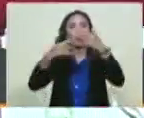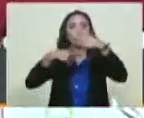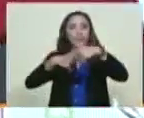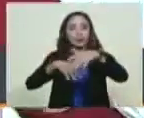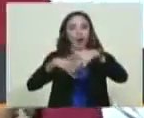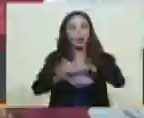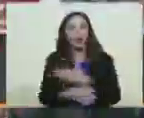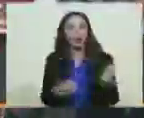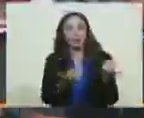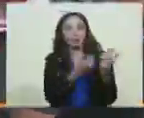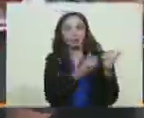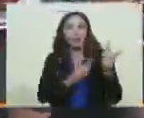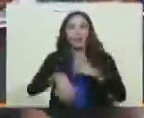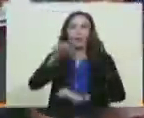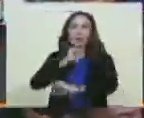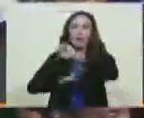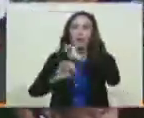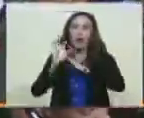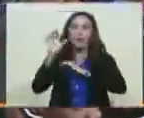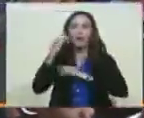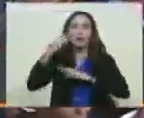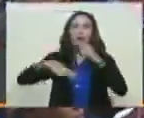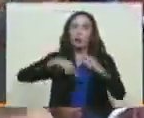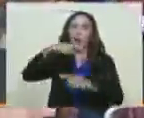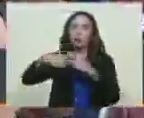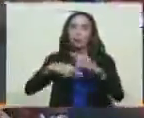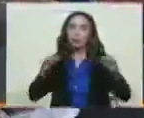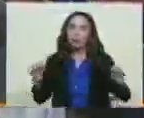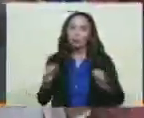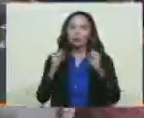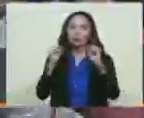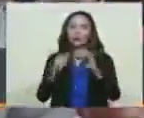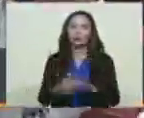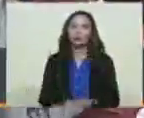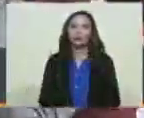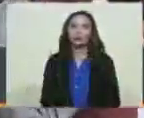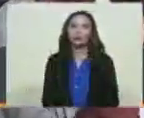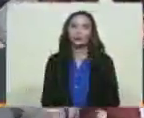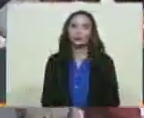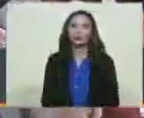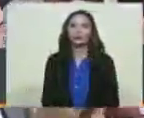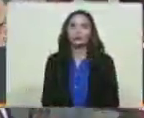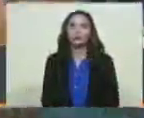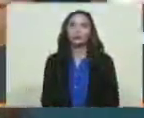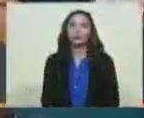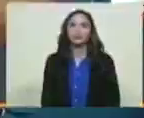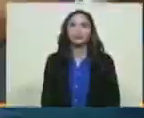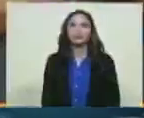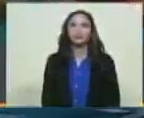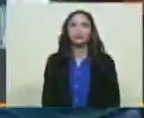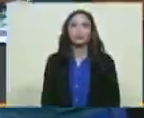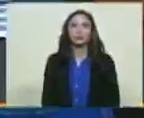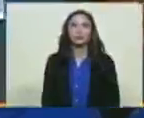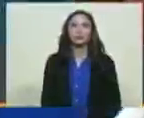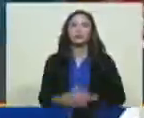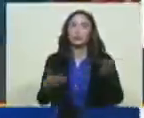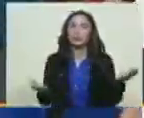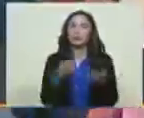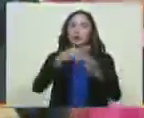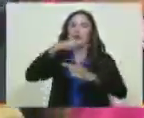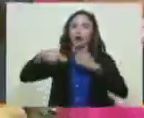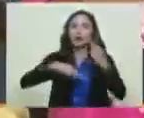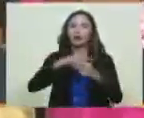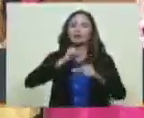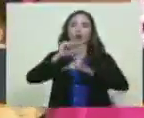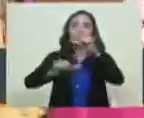carga a la batalla a la revolución total y radical en el siglo 21 venezolanos